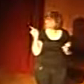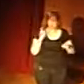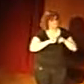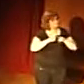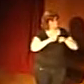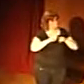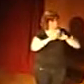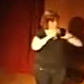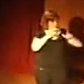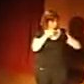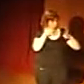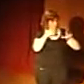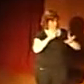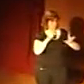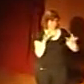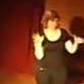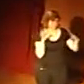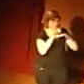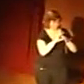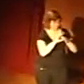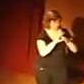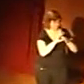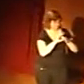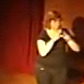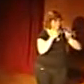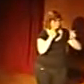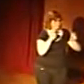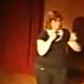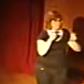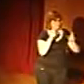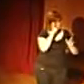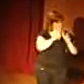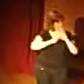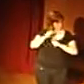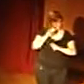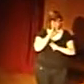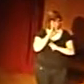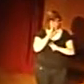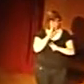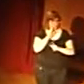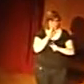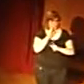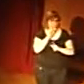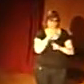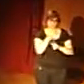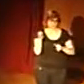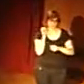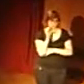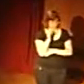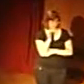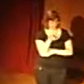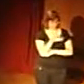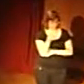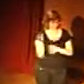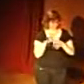de obra que por supuesto tiene que ver con esa labor también de repertorio del viaje recuerden y eso ha sido un acierto en el montaje de esta exposición